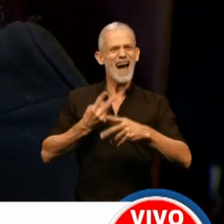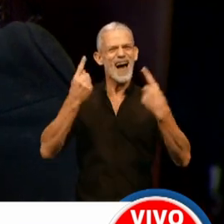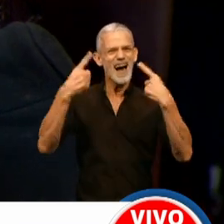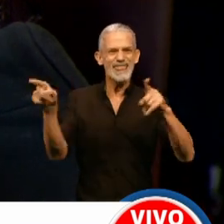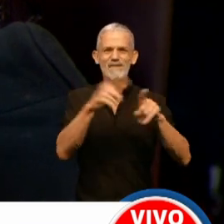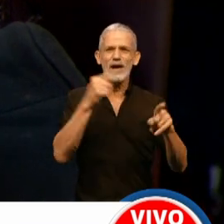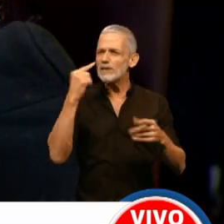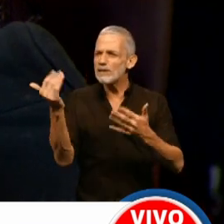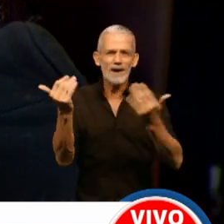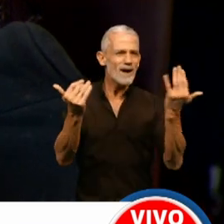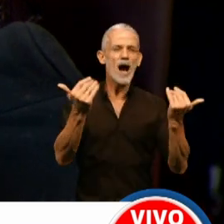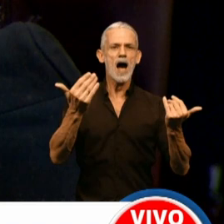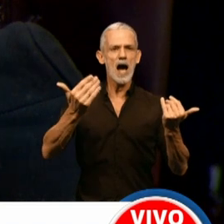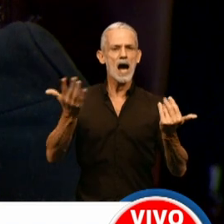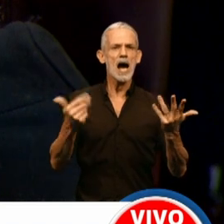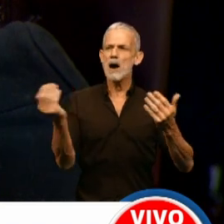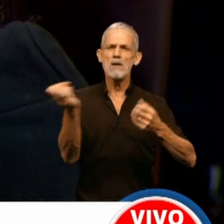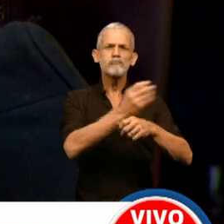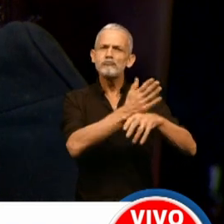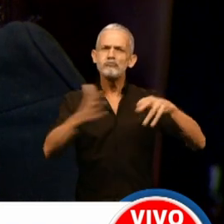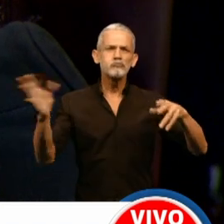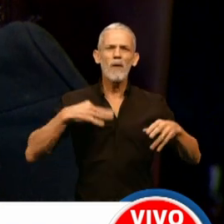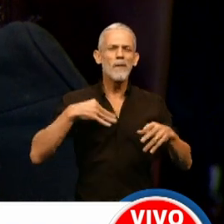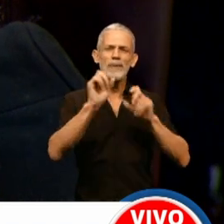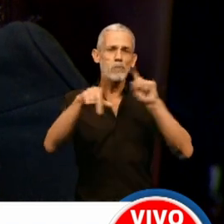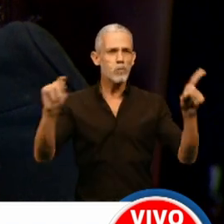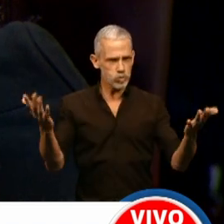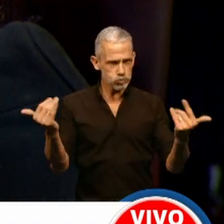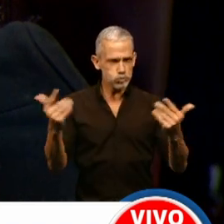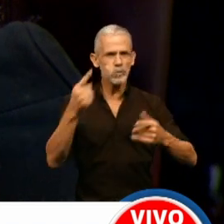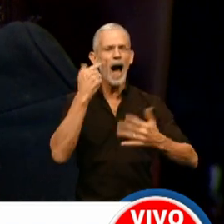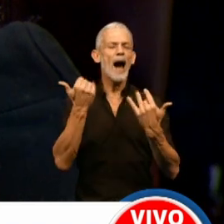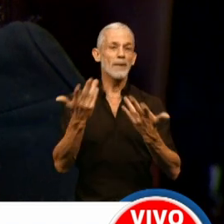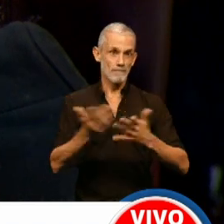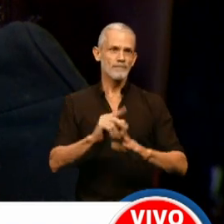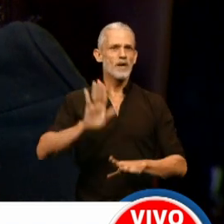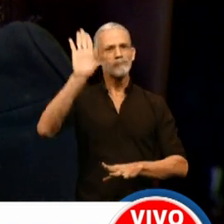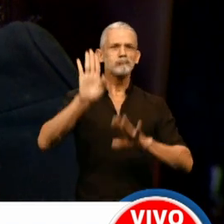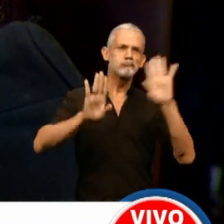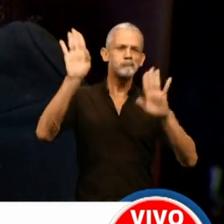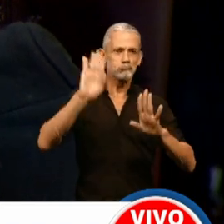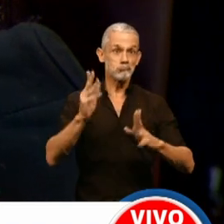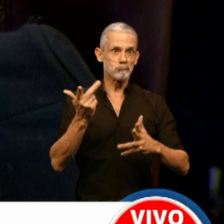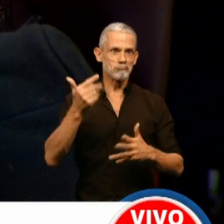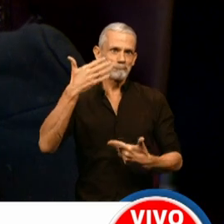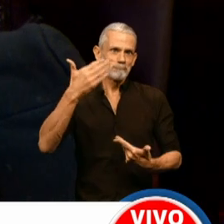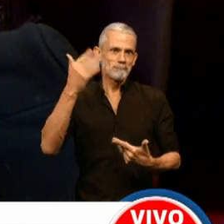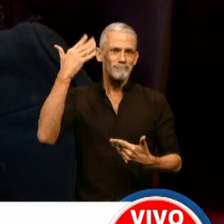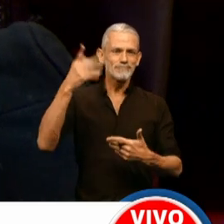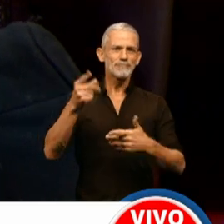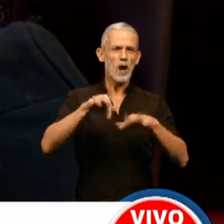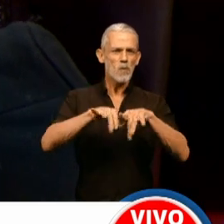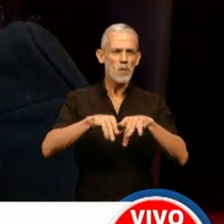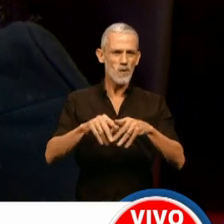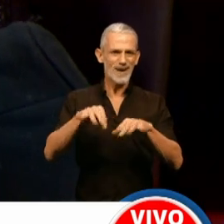voces todos los testimonios todas las trayectorias de vida entonces decía que tomaban la palabra la palabra pública y dejaban registrado su